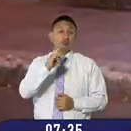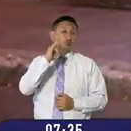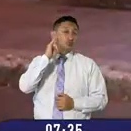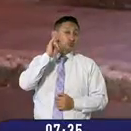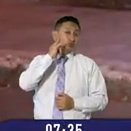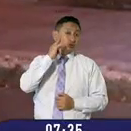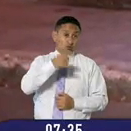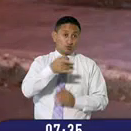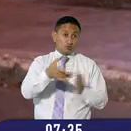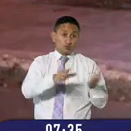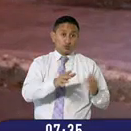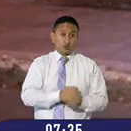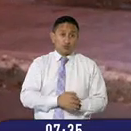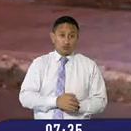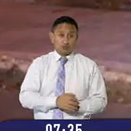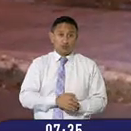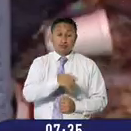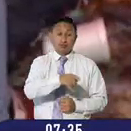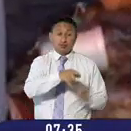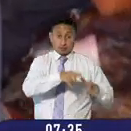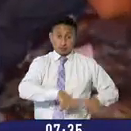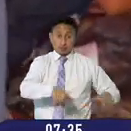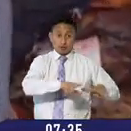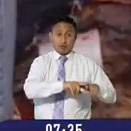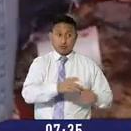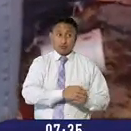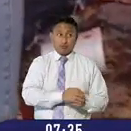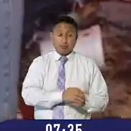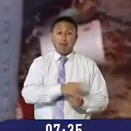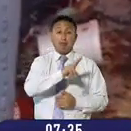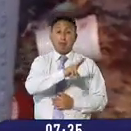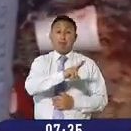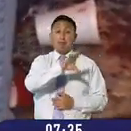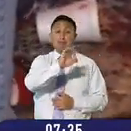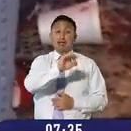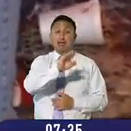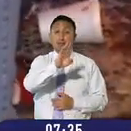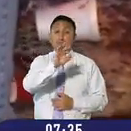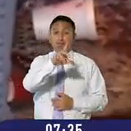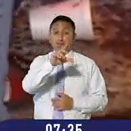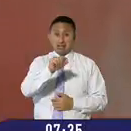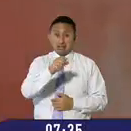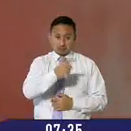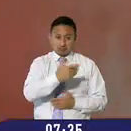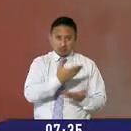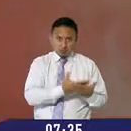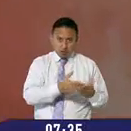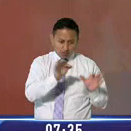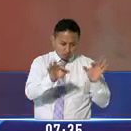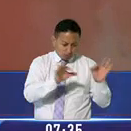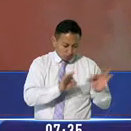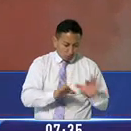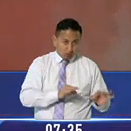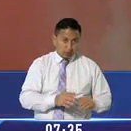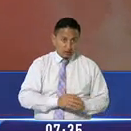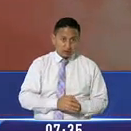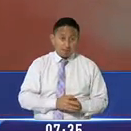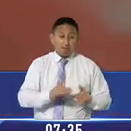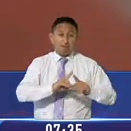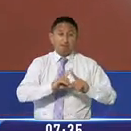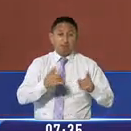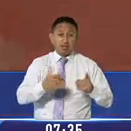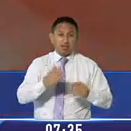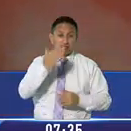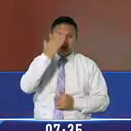Se encontraron en el lugar aproximadamente 20 indicios balísticos. Sin embargo, se tiene conocimiento que